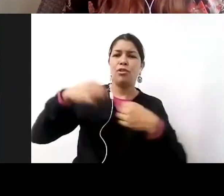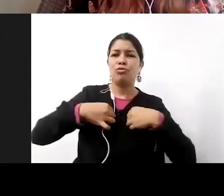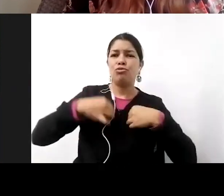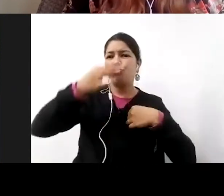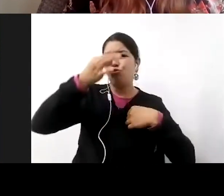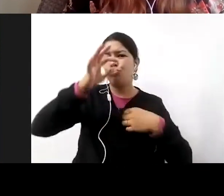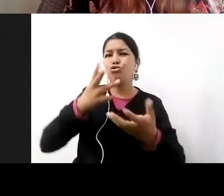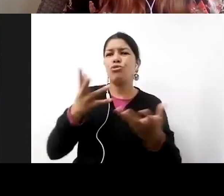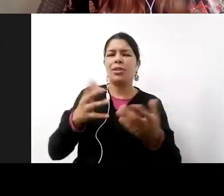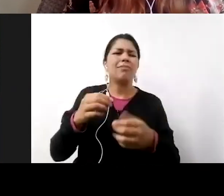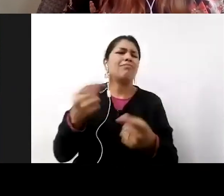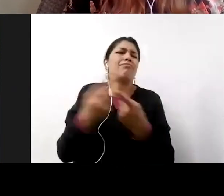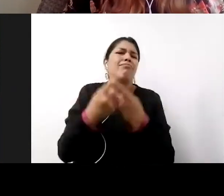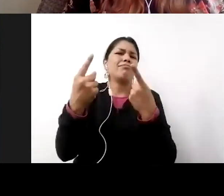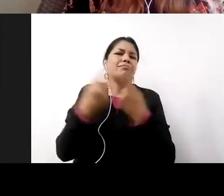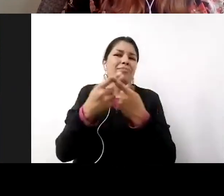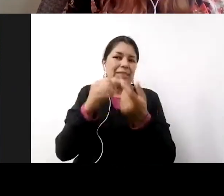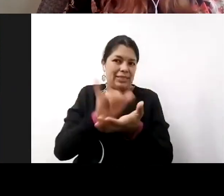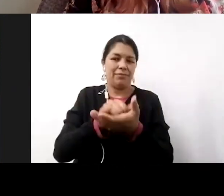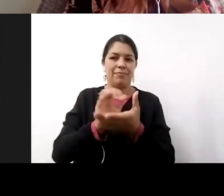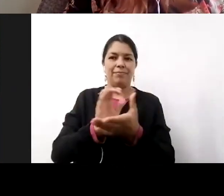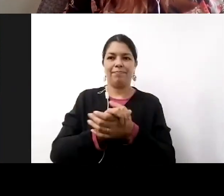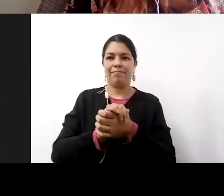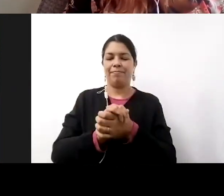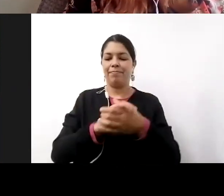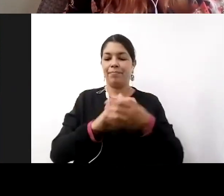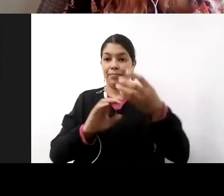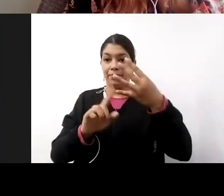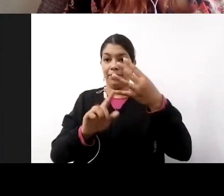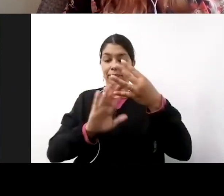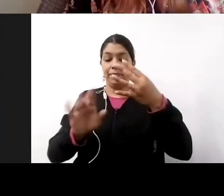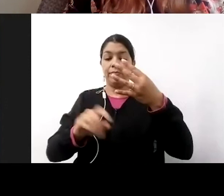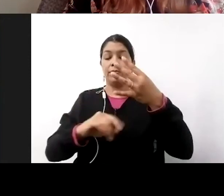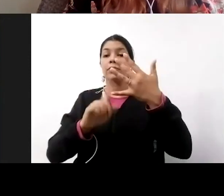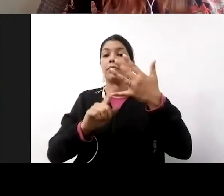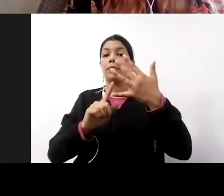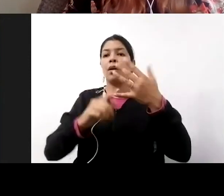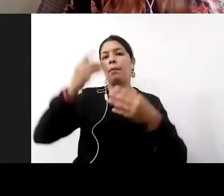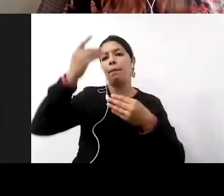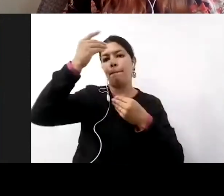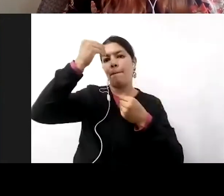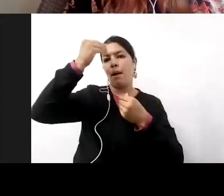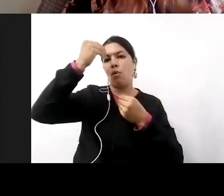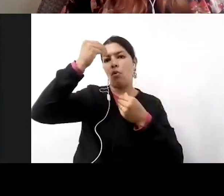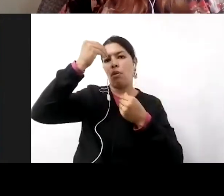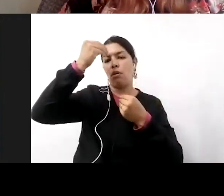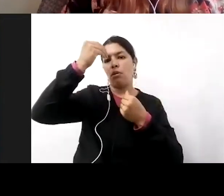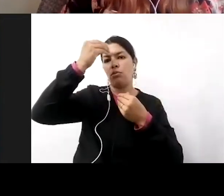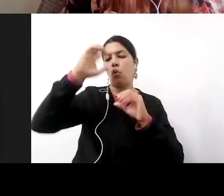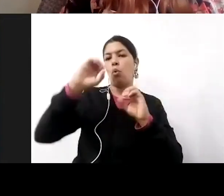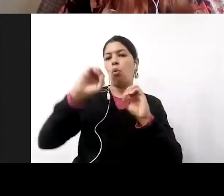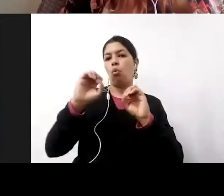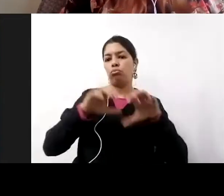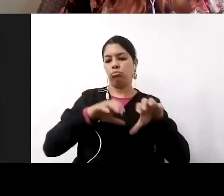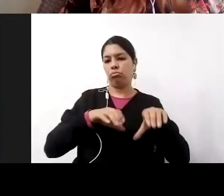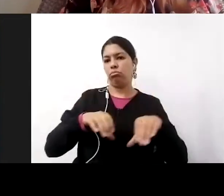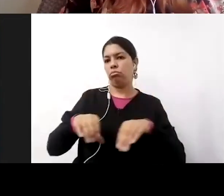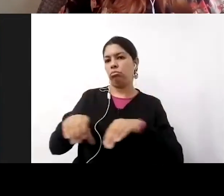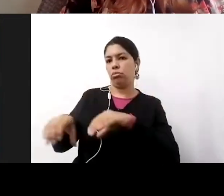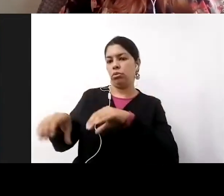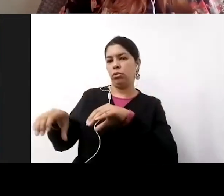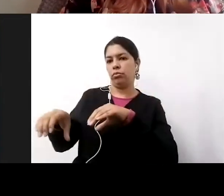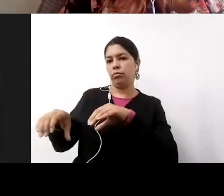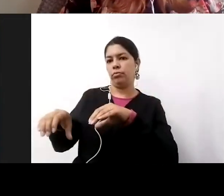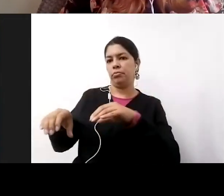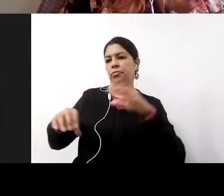sería por diferencias en cuanto a valores o formas de comportamiento que son socialmente aceptadas. Generalmente se dan cuando